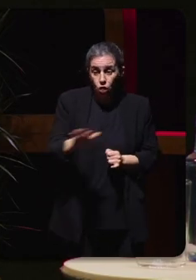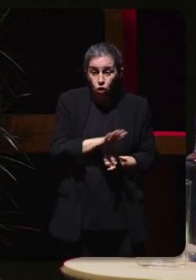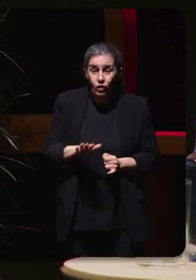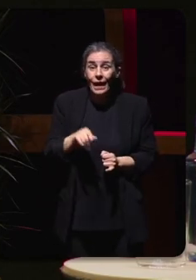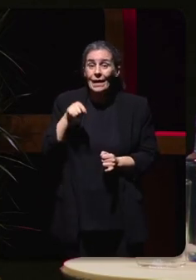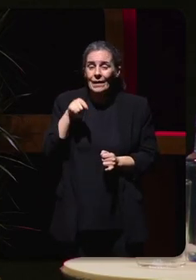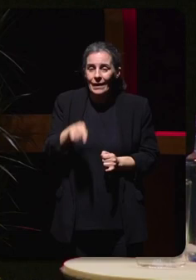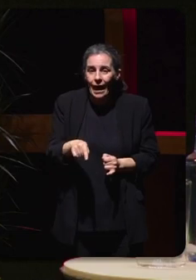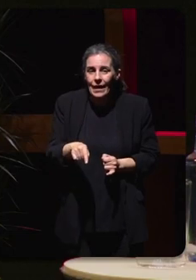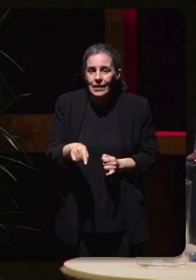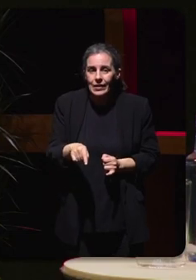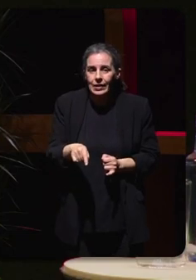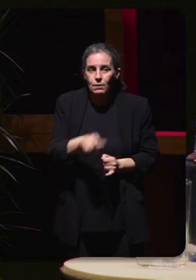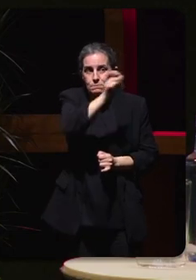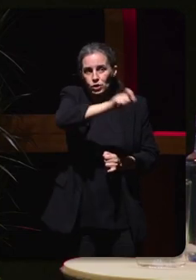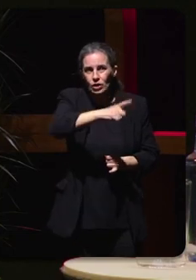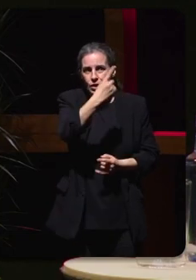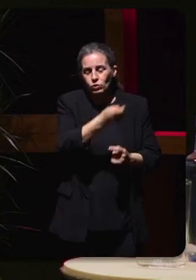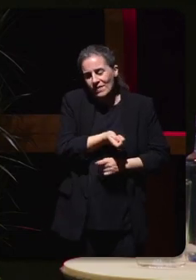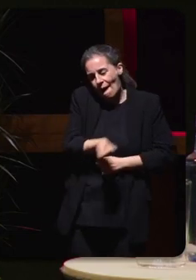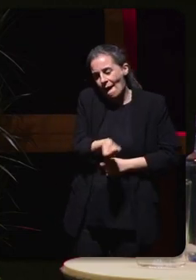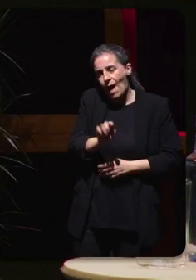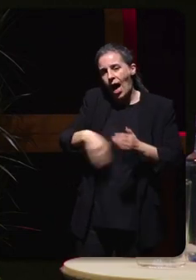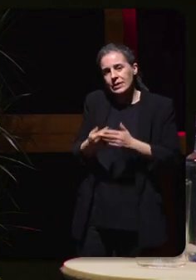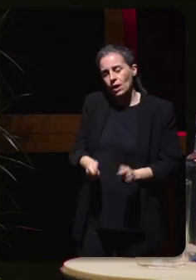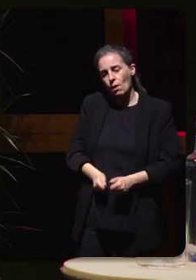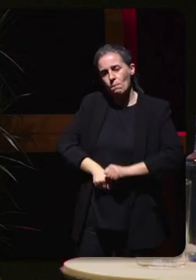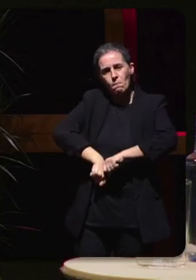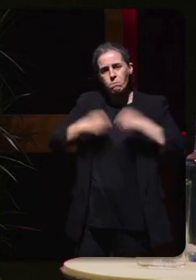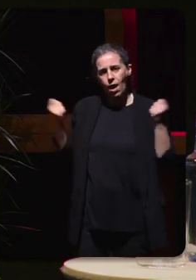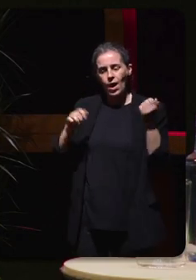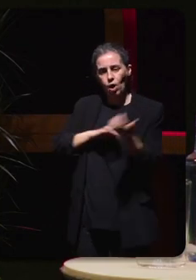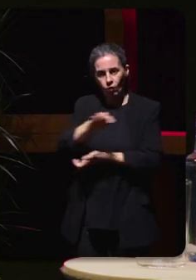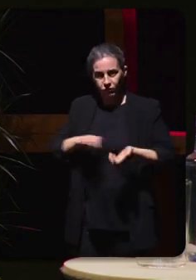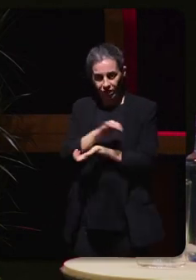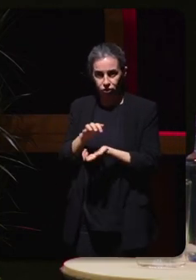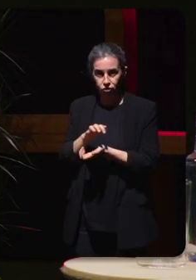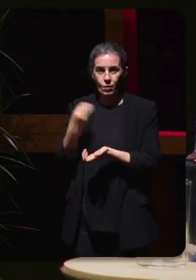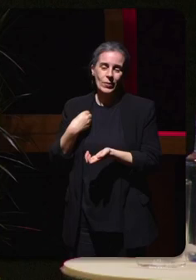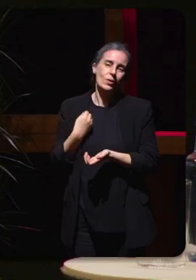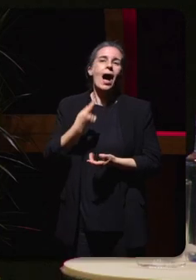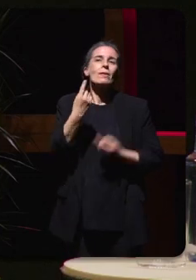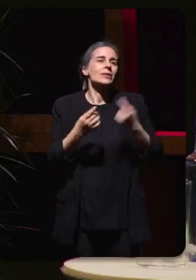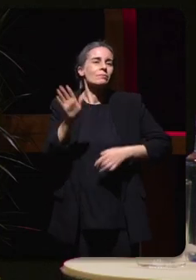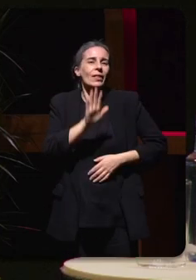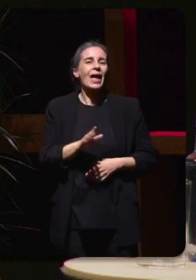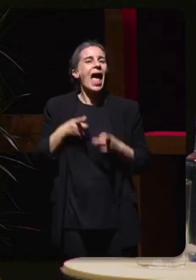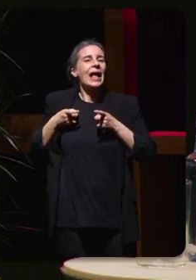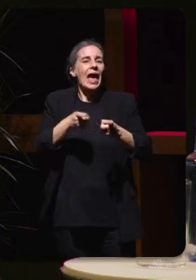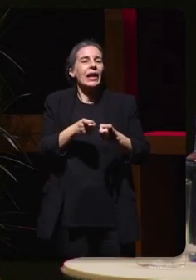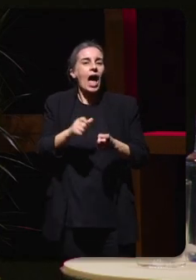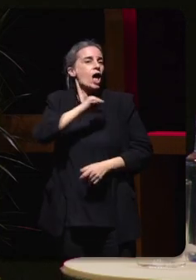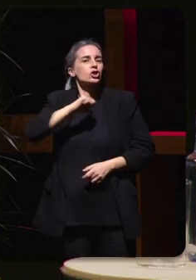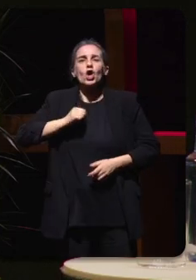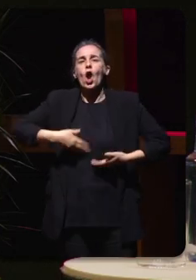conflictos. Porque diciendo, ha estallado un conflicto, la guerra ha estallado, es como que ha estallado, pues, en fin,